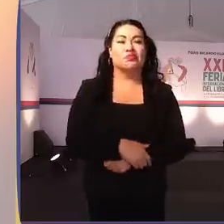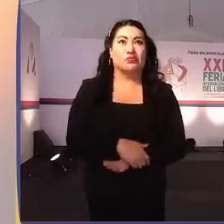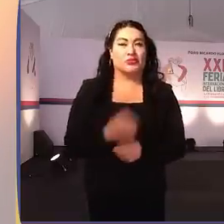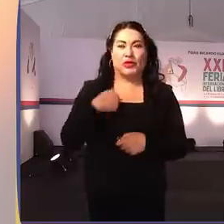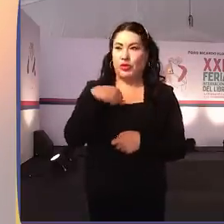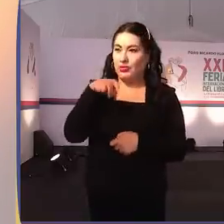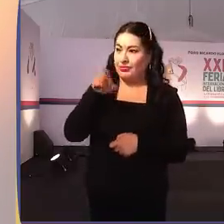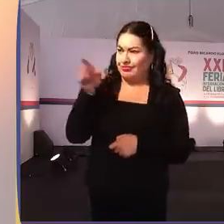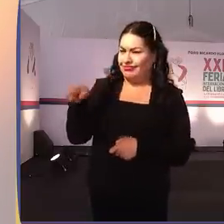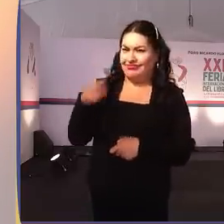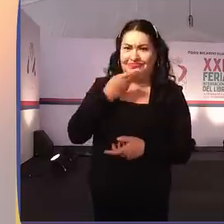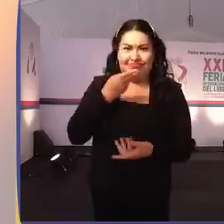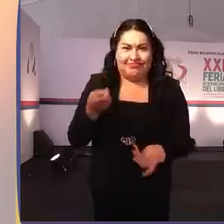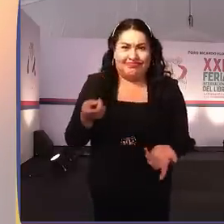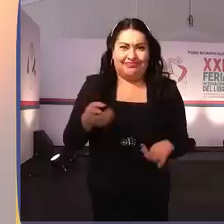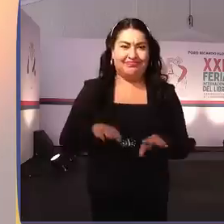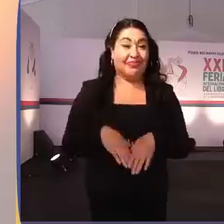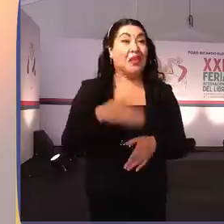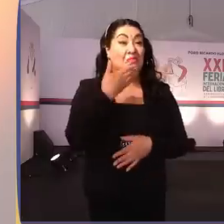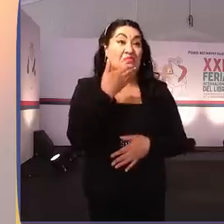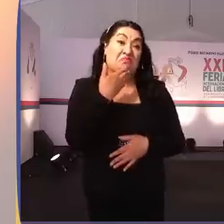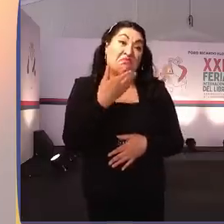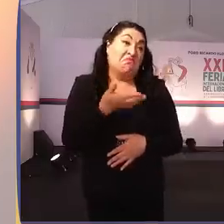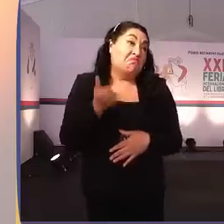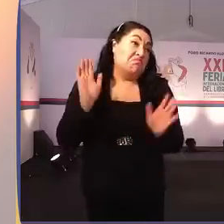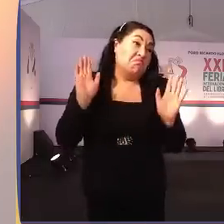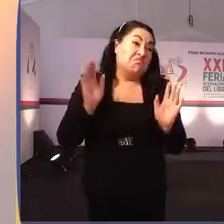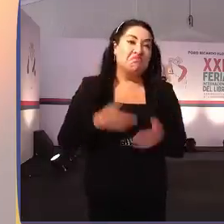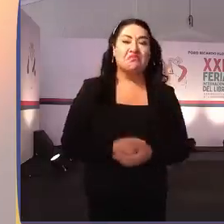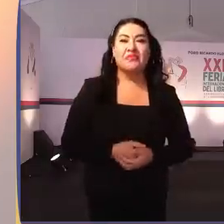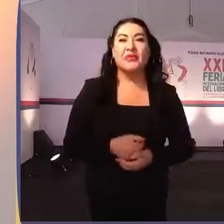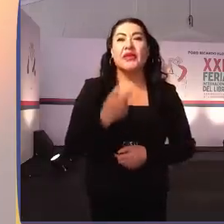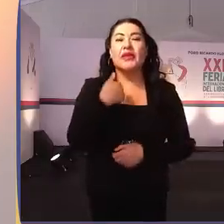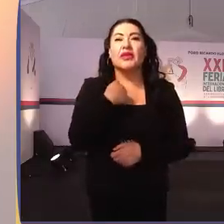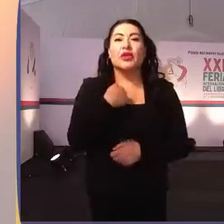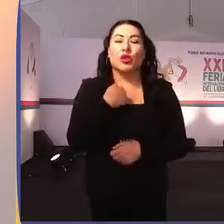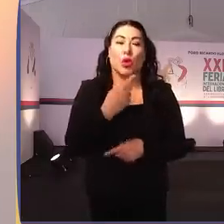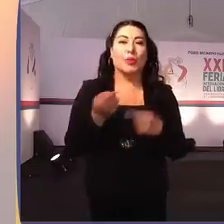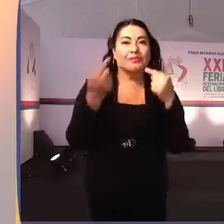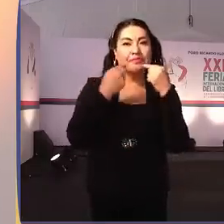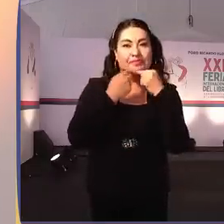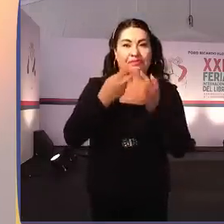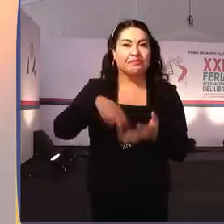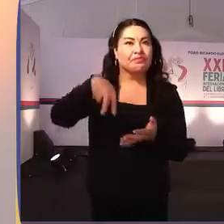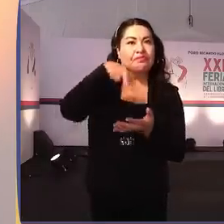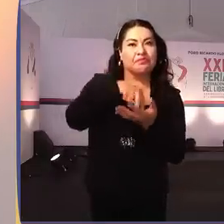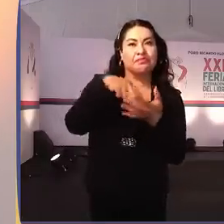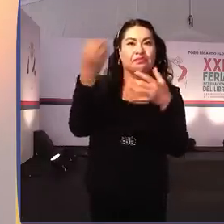dije, bien, qué bueno. Entonces, yo hice una disertación